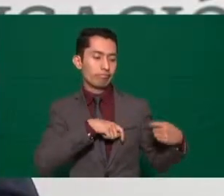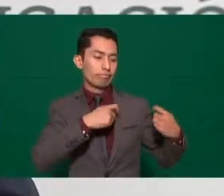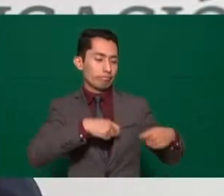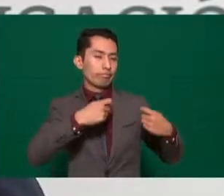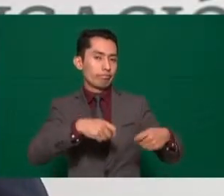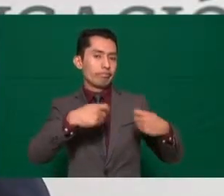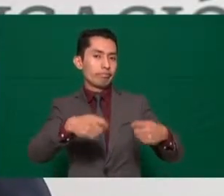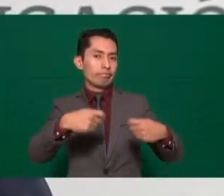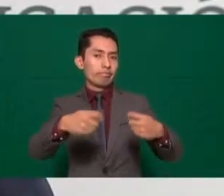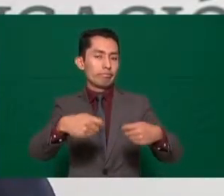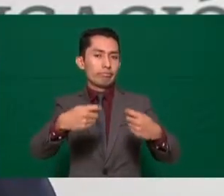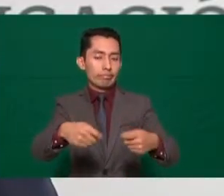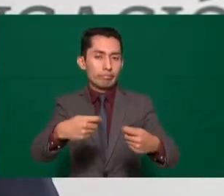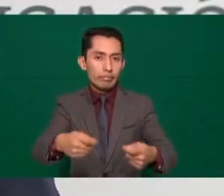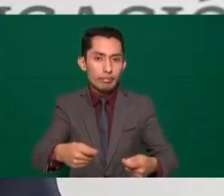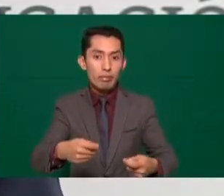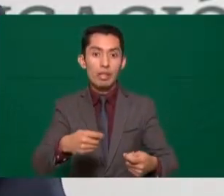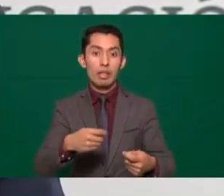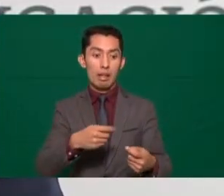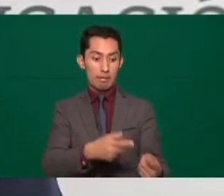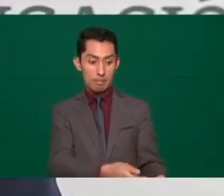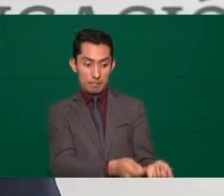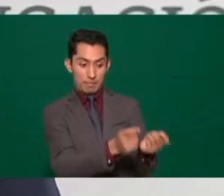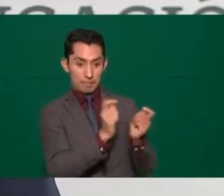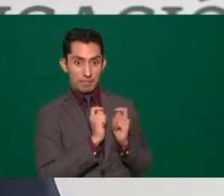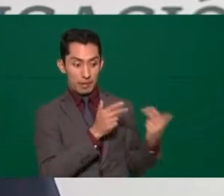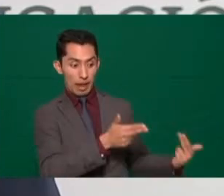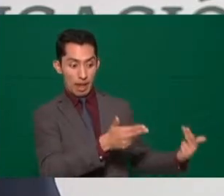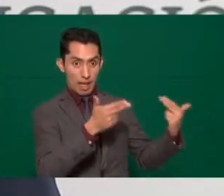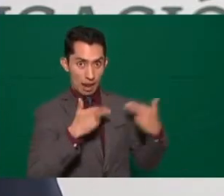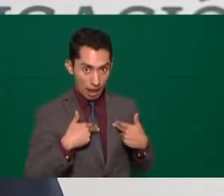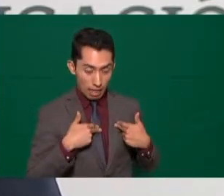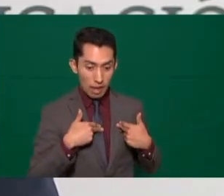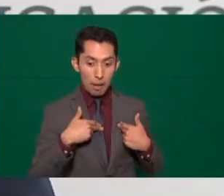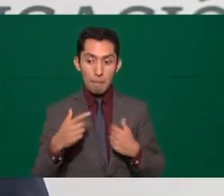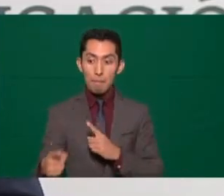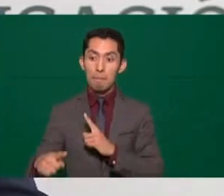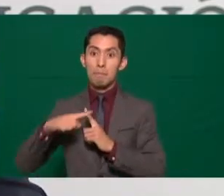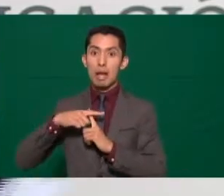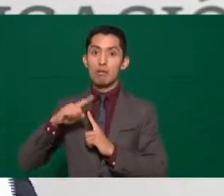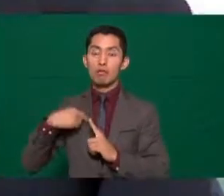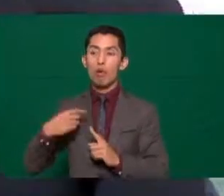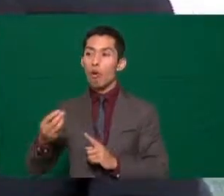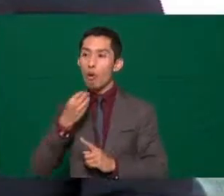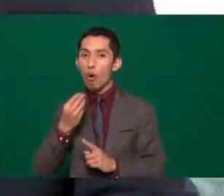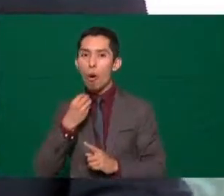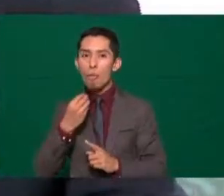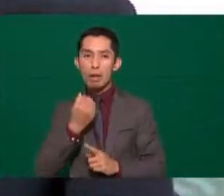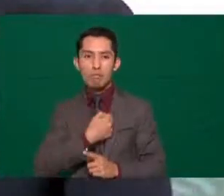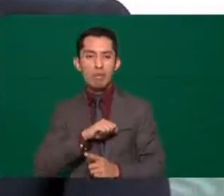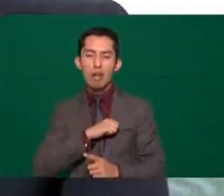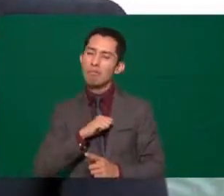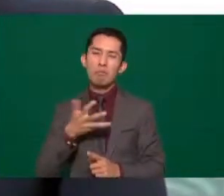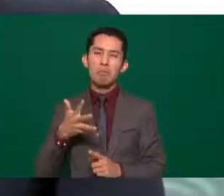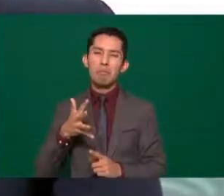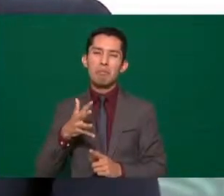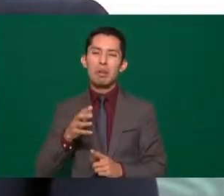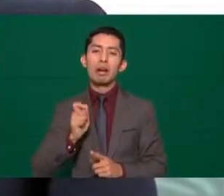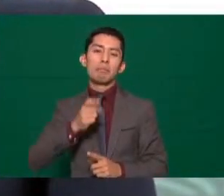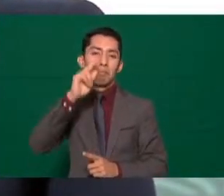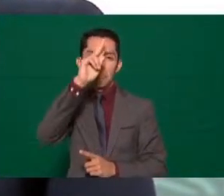estimulan con la mala alimentación. Por eso, lo que aquí